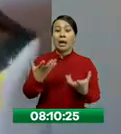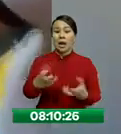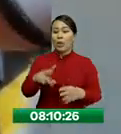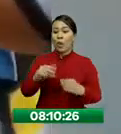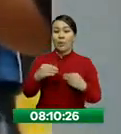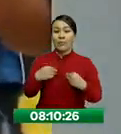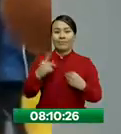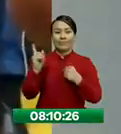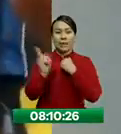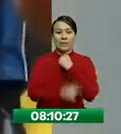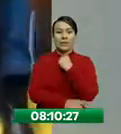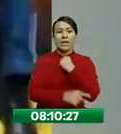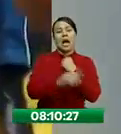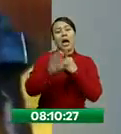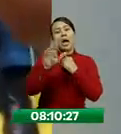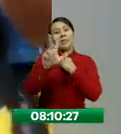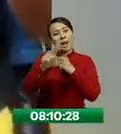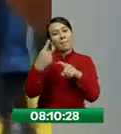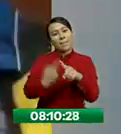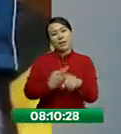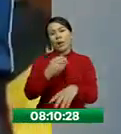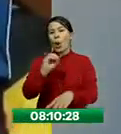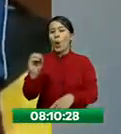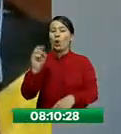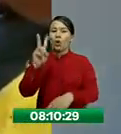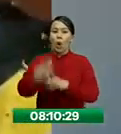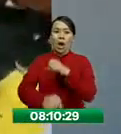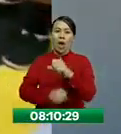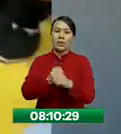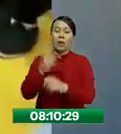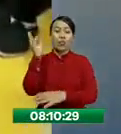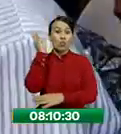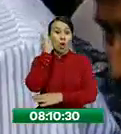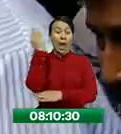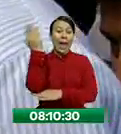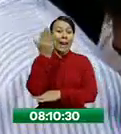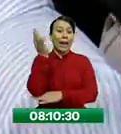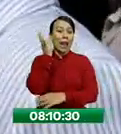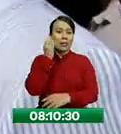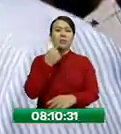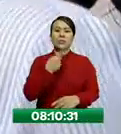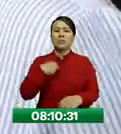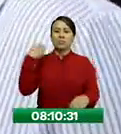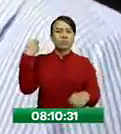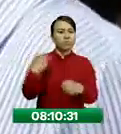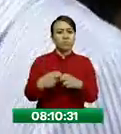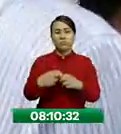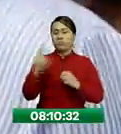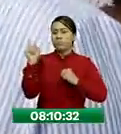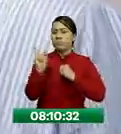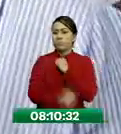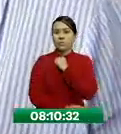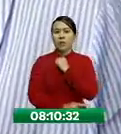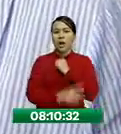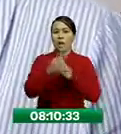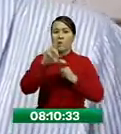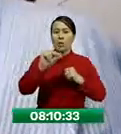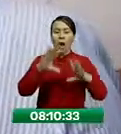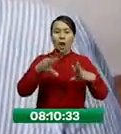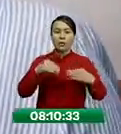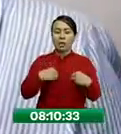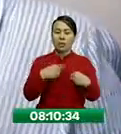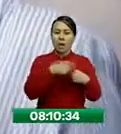de ser encontrado. La alcaldesa de Guayaquil, Cintia Viteri, dijo que se tomarán medidas de sanción mientras se ofrece